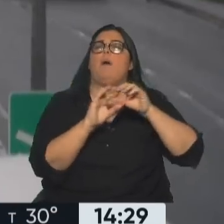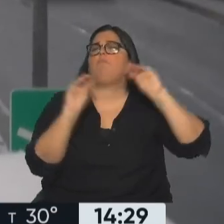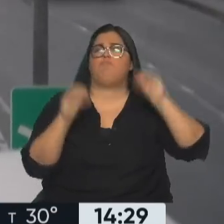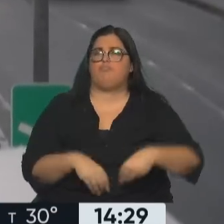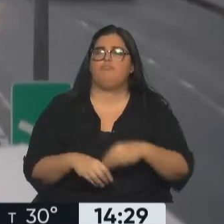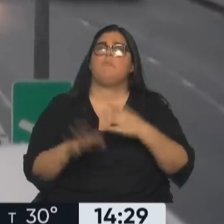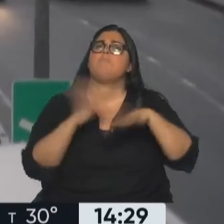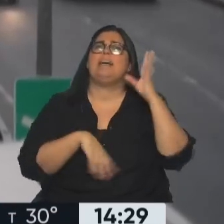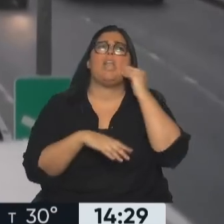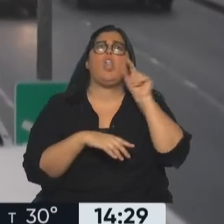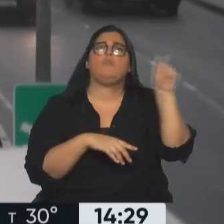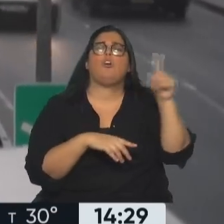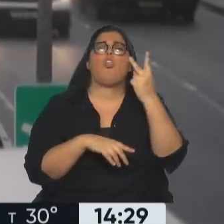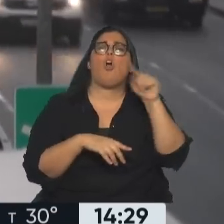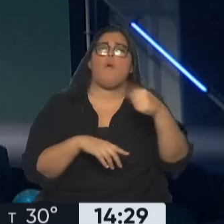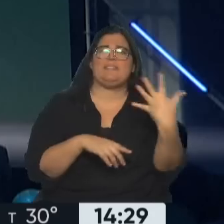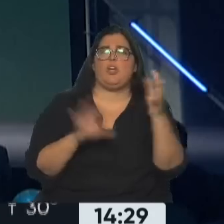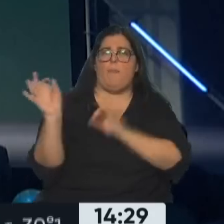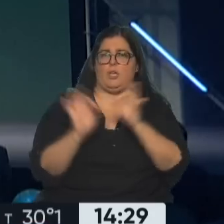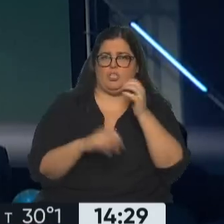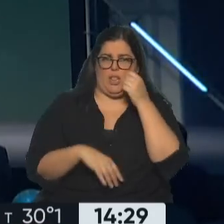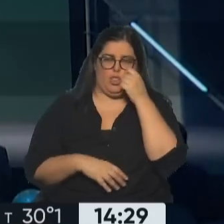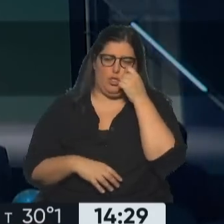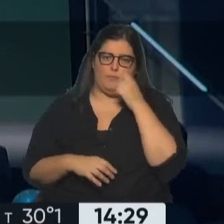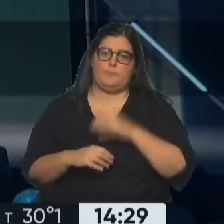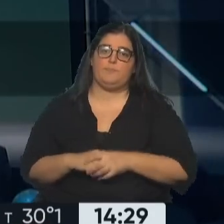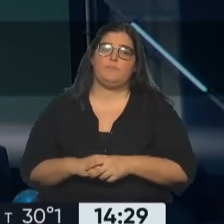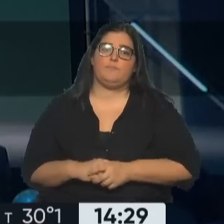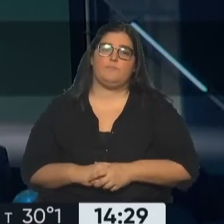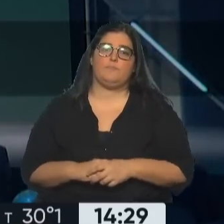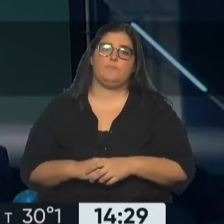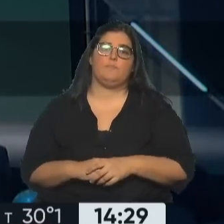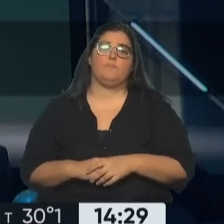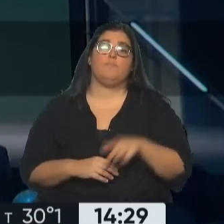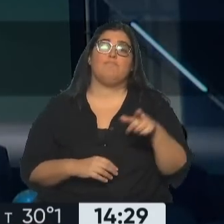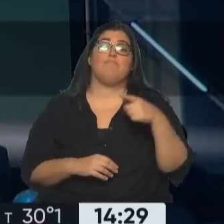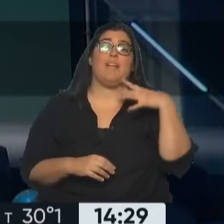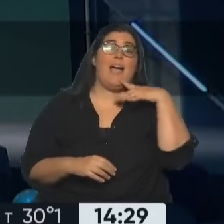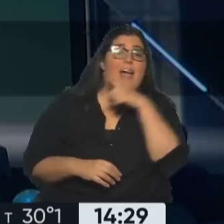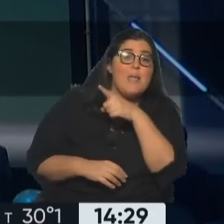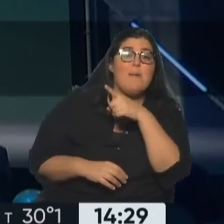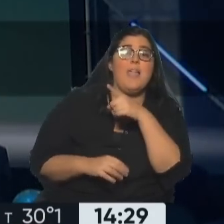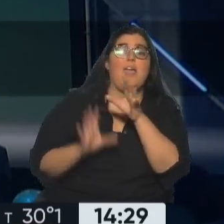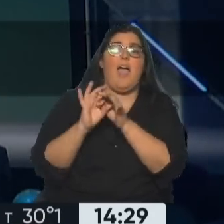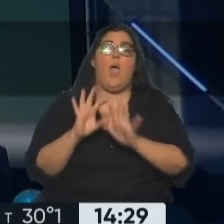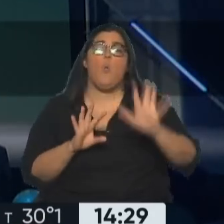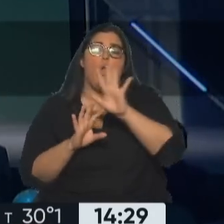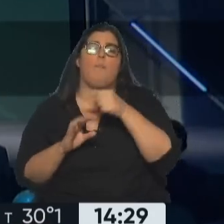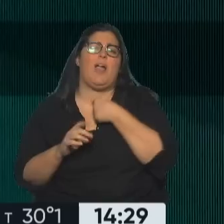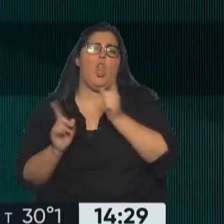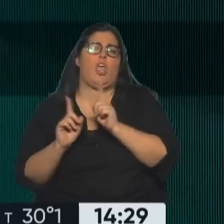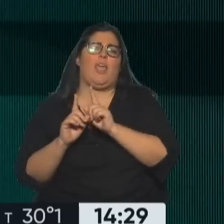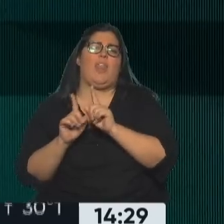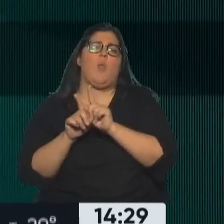al Reino Unido en un 2,5%. Wenn wir als Deutschland und Europa nicht abgehängt werden wollen von